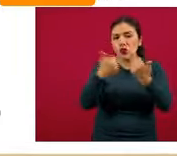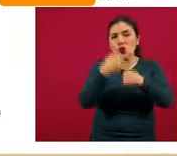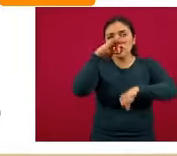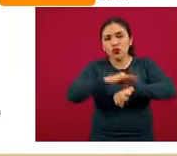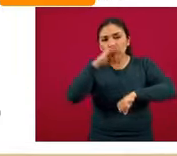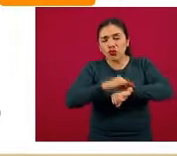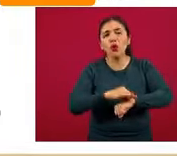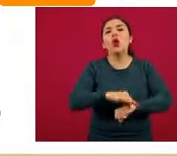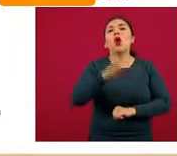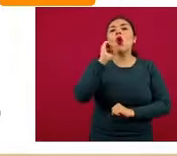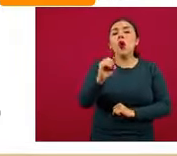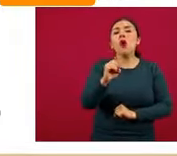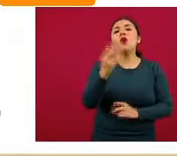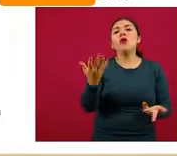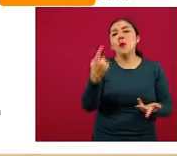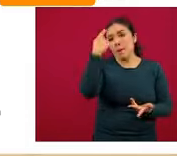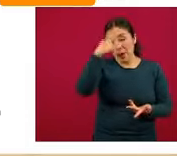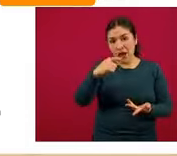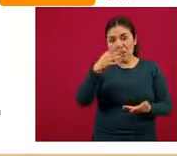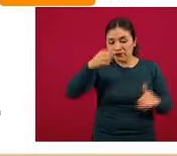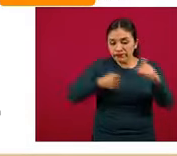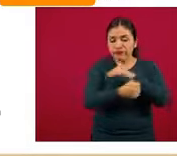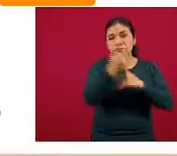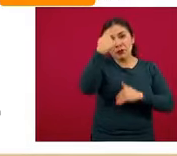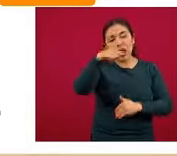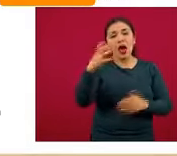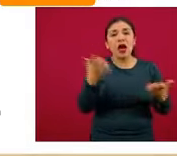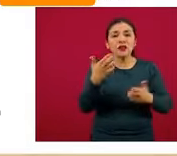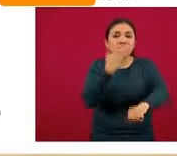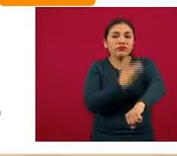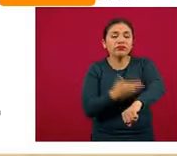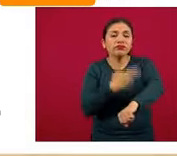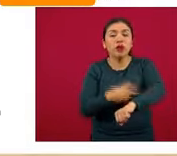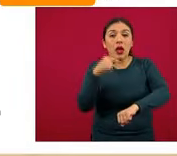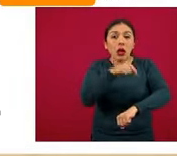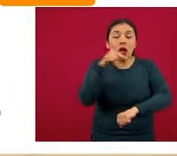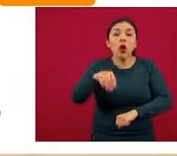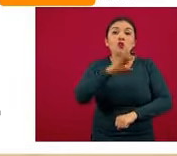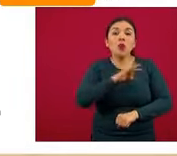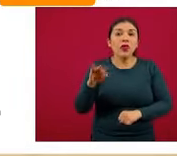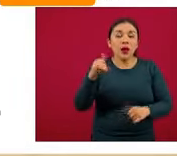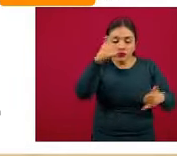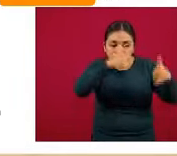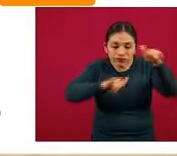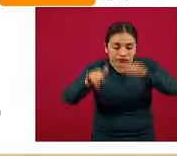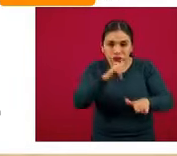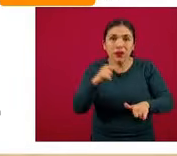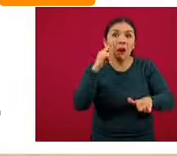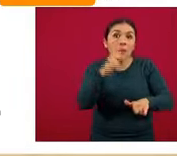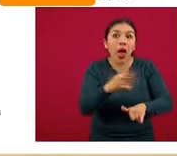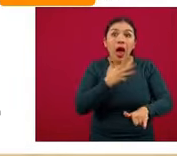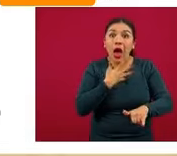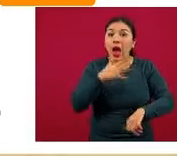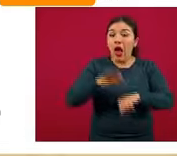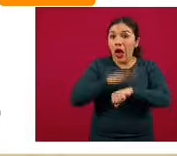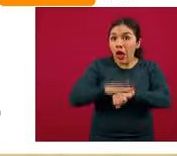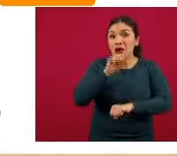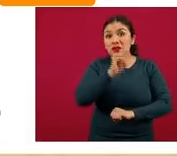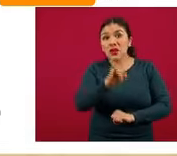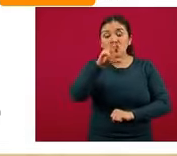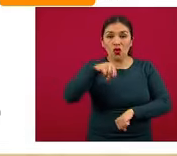como aquellos que les permiten acceder a los procesos a través de los cuales pueden ser confirmados o descartados de